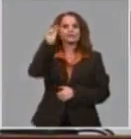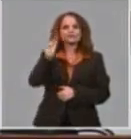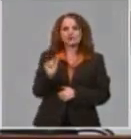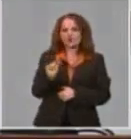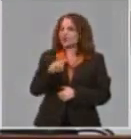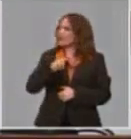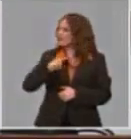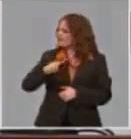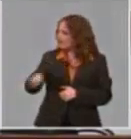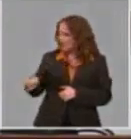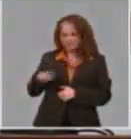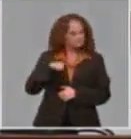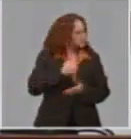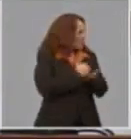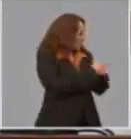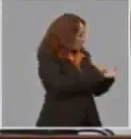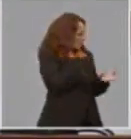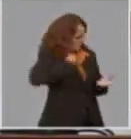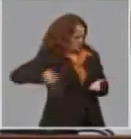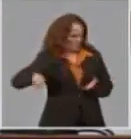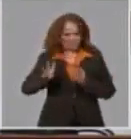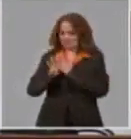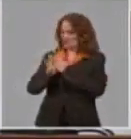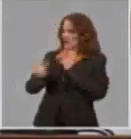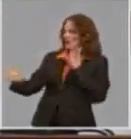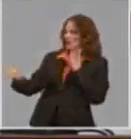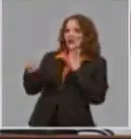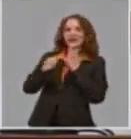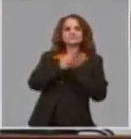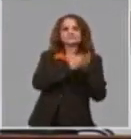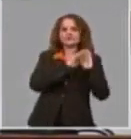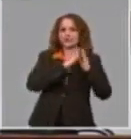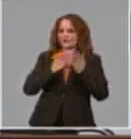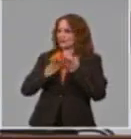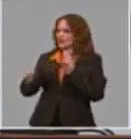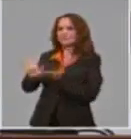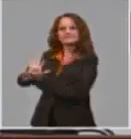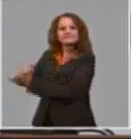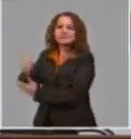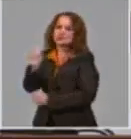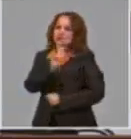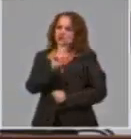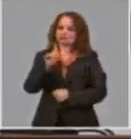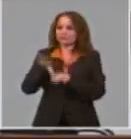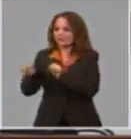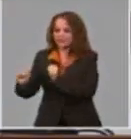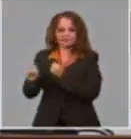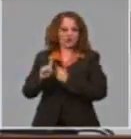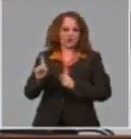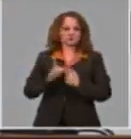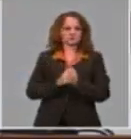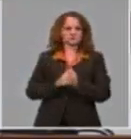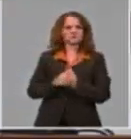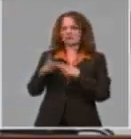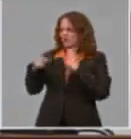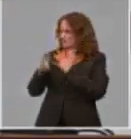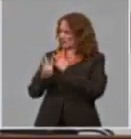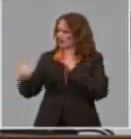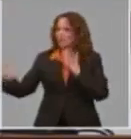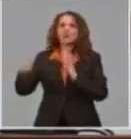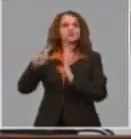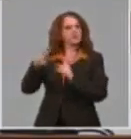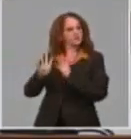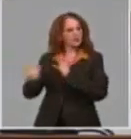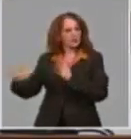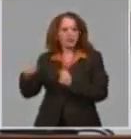puede y necesita ayuda, contra una familia y que necesita hacerlo en varias ocasiones,